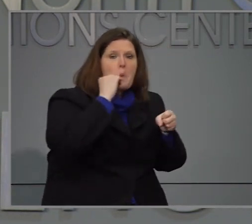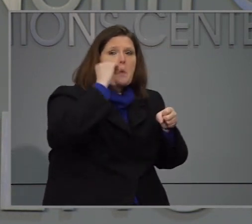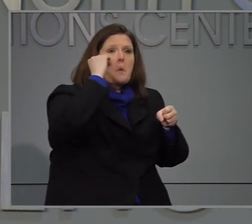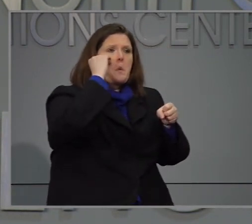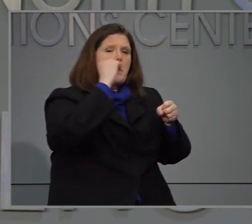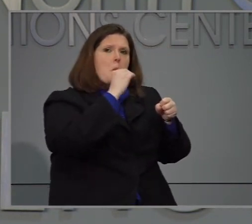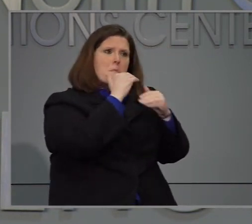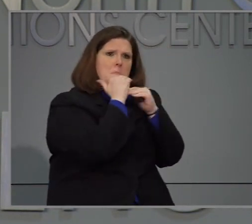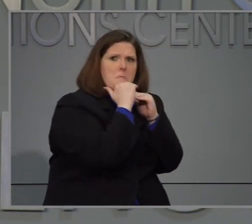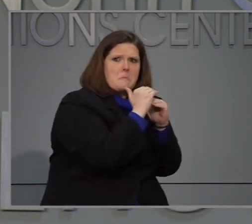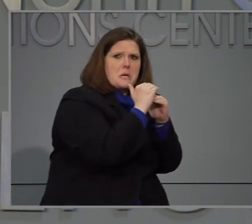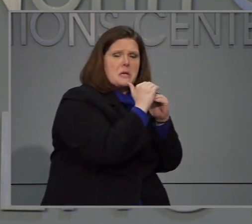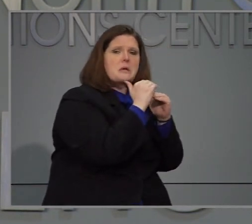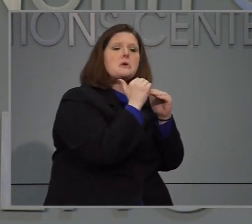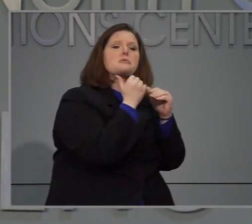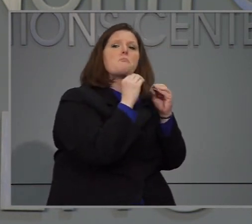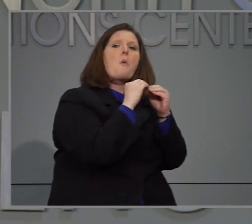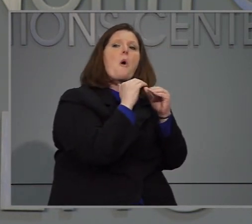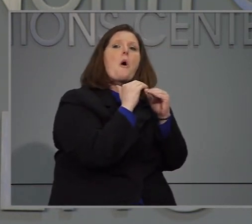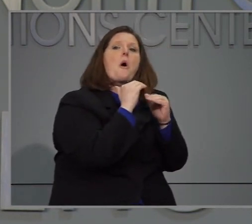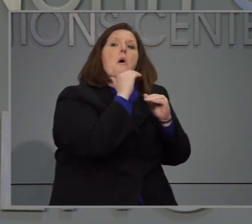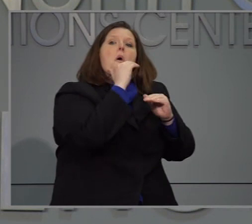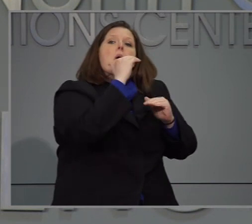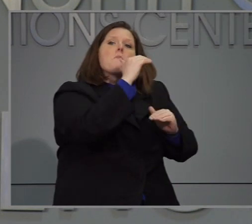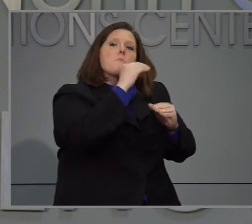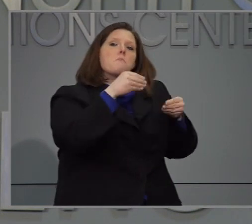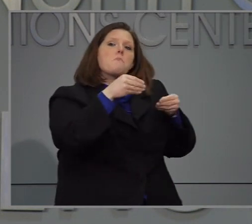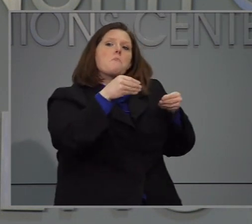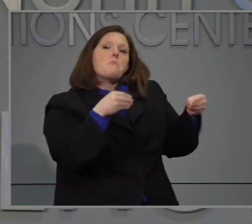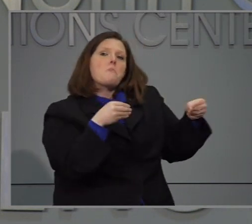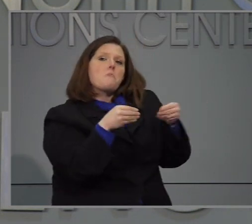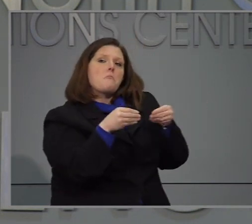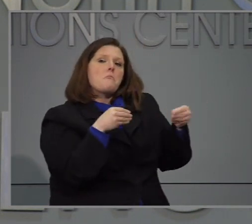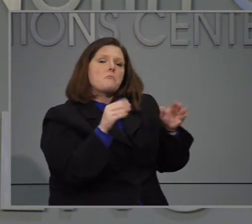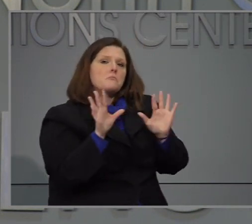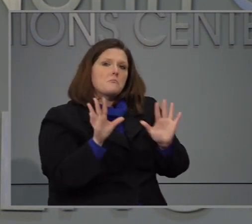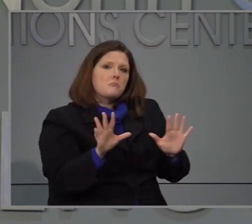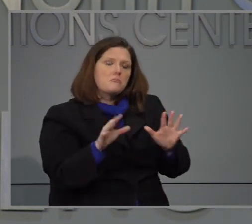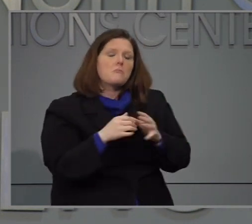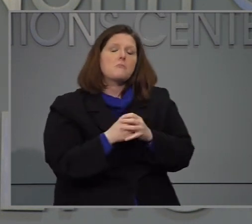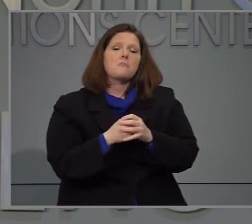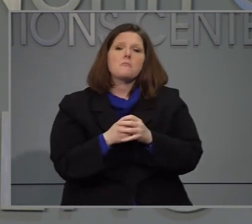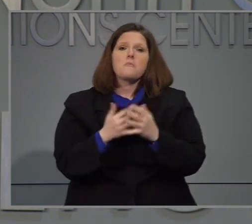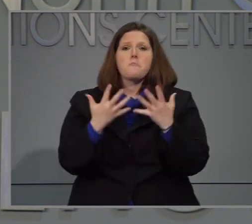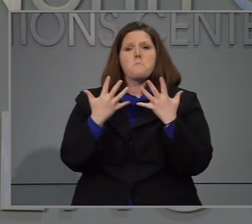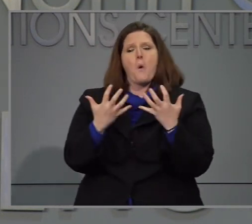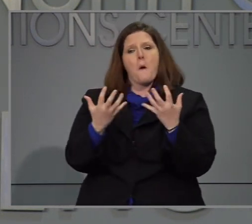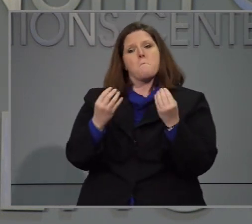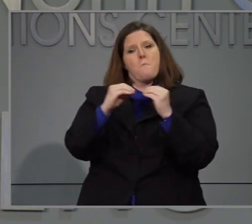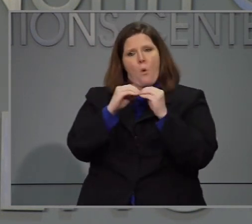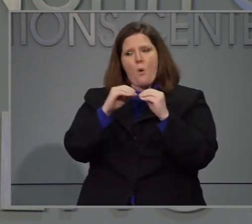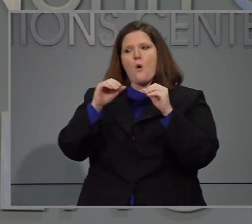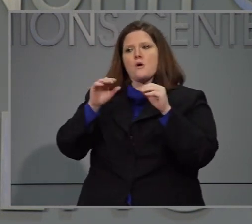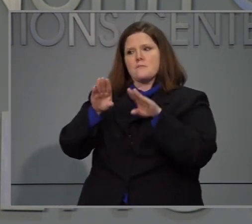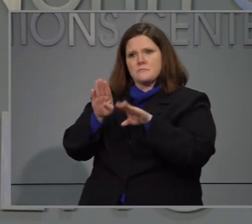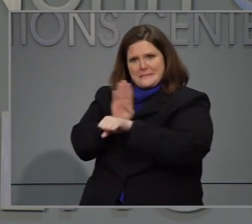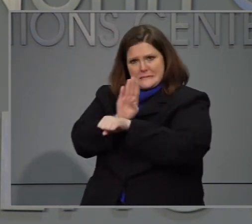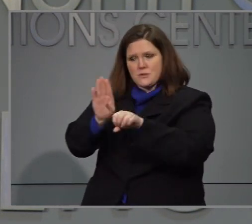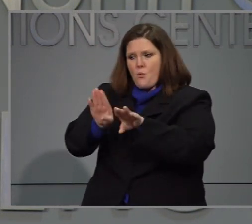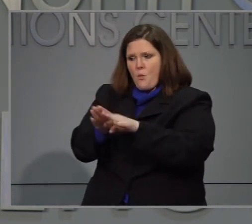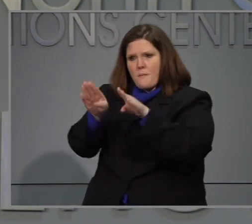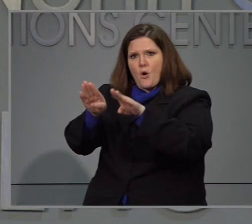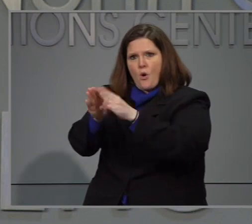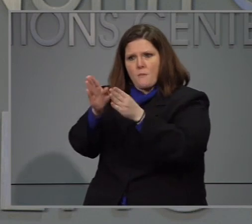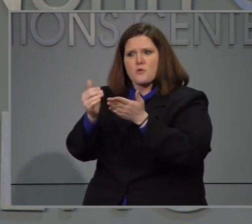casa para que las personas puedan hacer más cosas y podemos hacer más para rearrancar nuestra